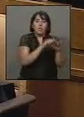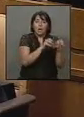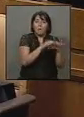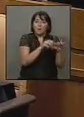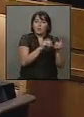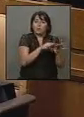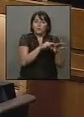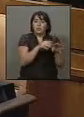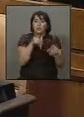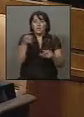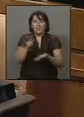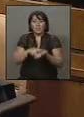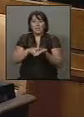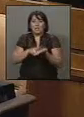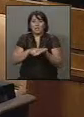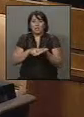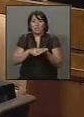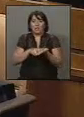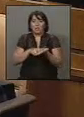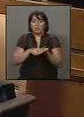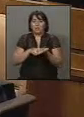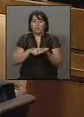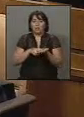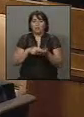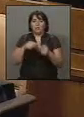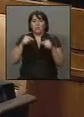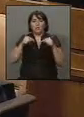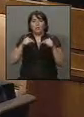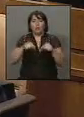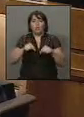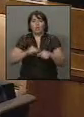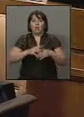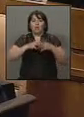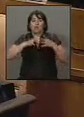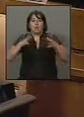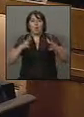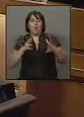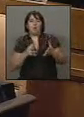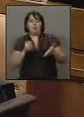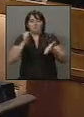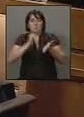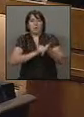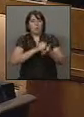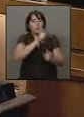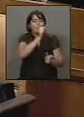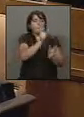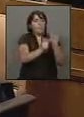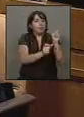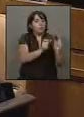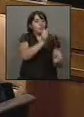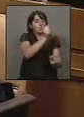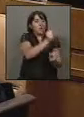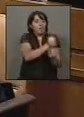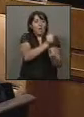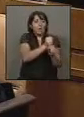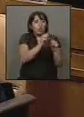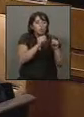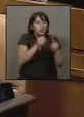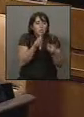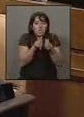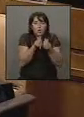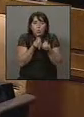Esa era la realidad que teníamos. Y hoy día hacemos un tremendo escándalo porque los trabajadores tengan acceso a recursos para su formación y